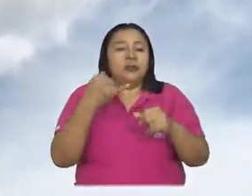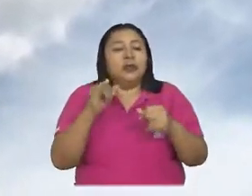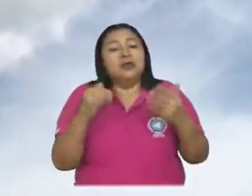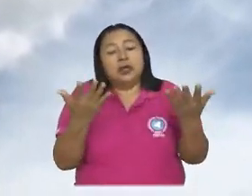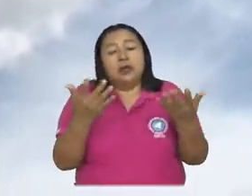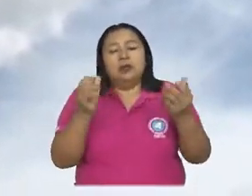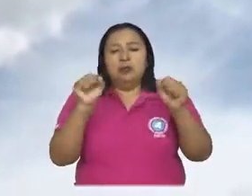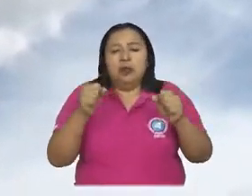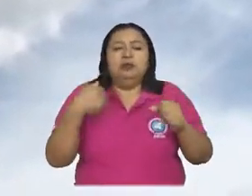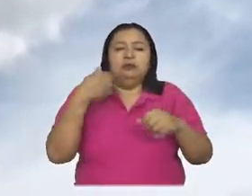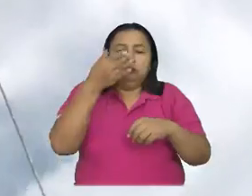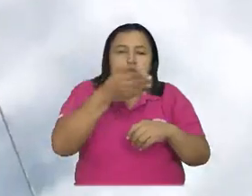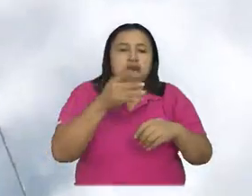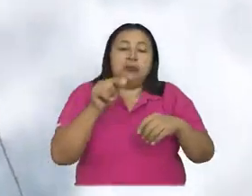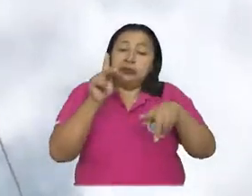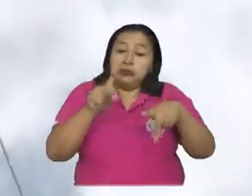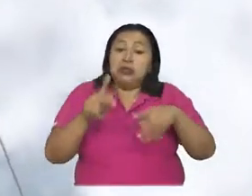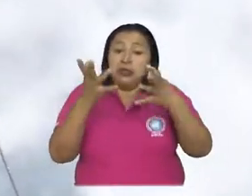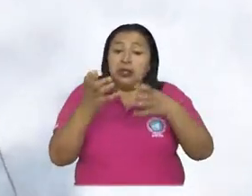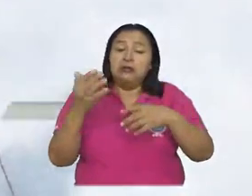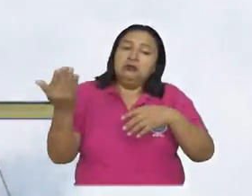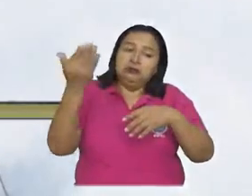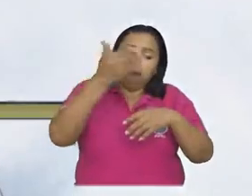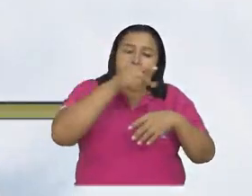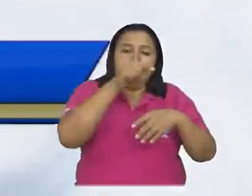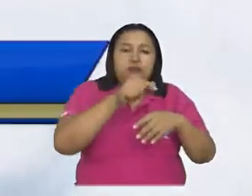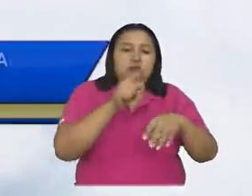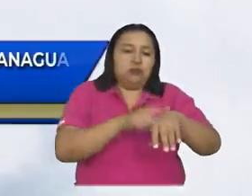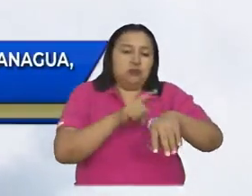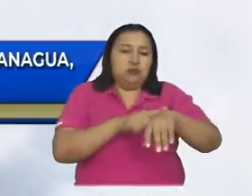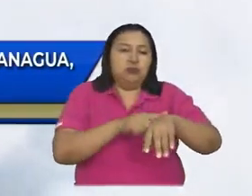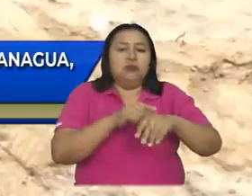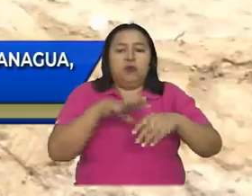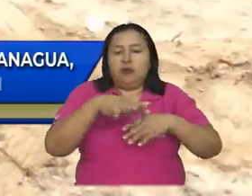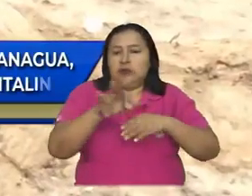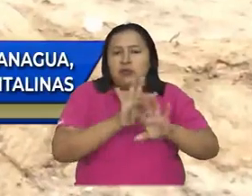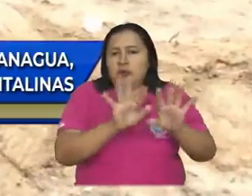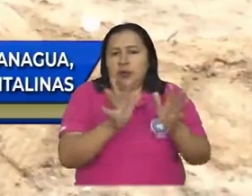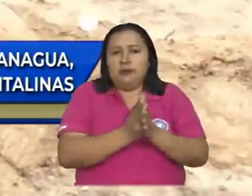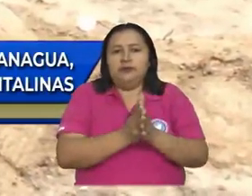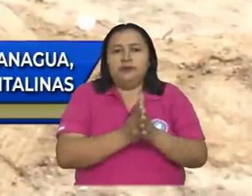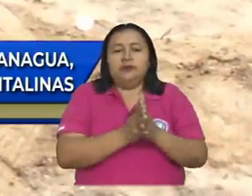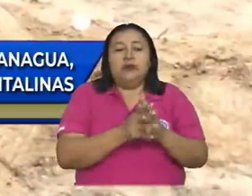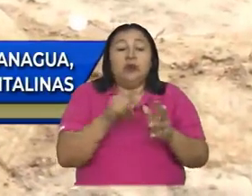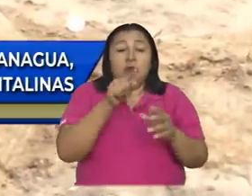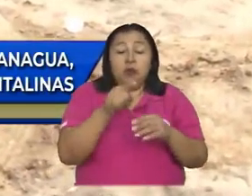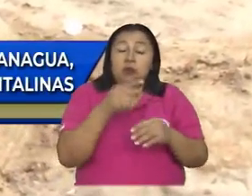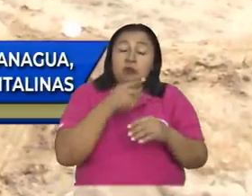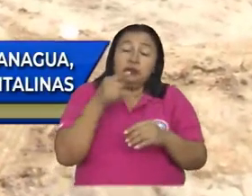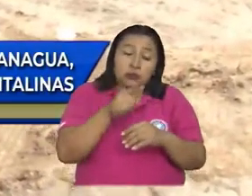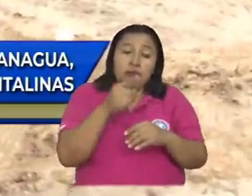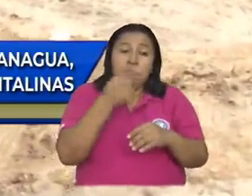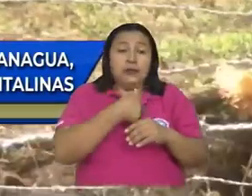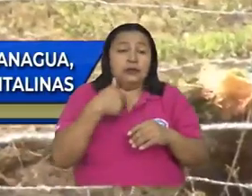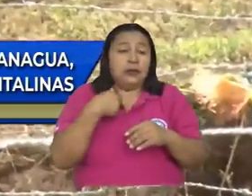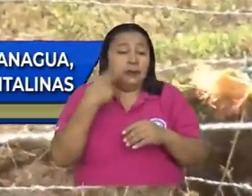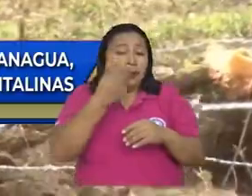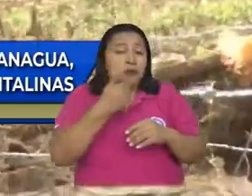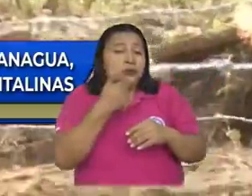pueden llegar por allá los compañeros interesados en horario de oficina. Usted me hacía la pregunta